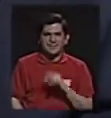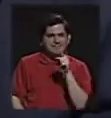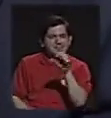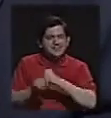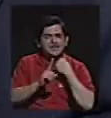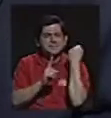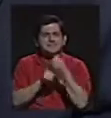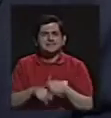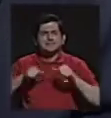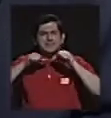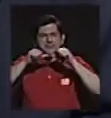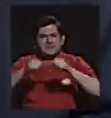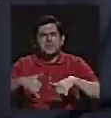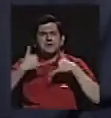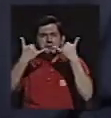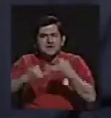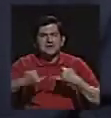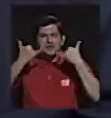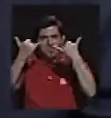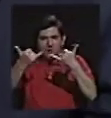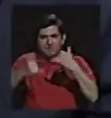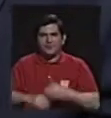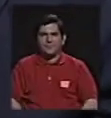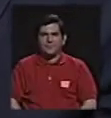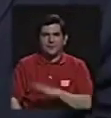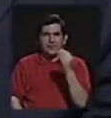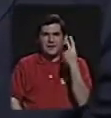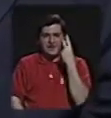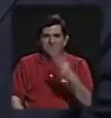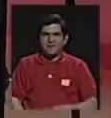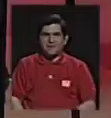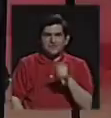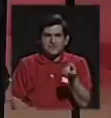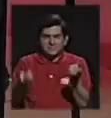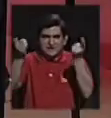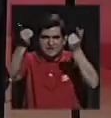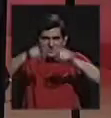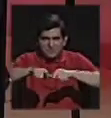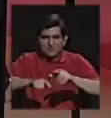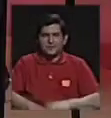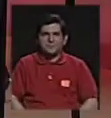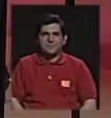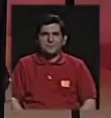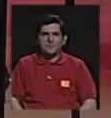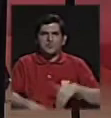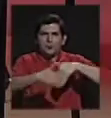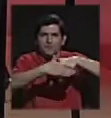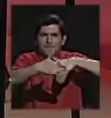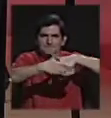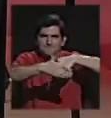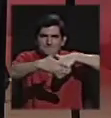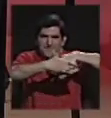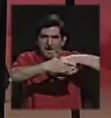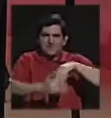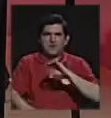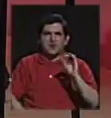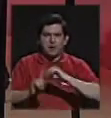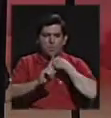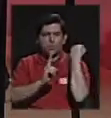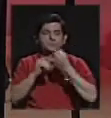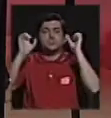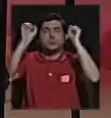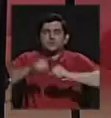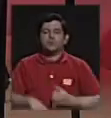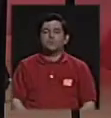eso persiste todavía? Y vamos a ver si eso es un obstáculo o una condición que